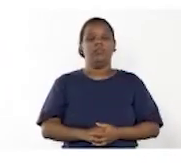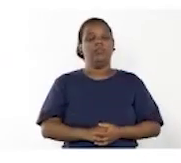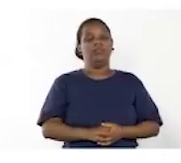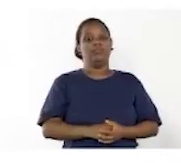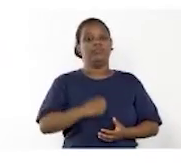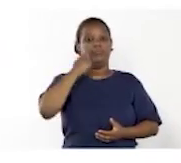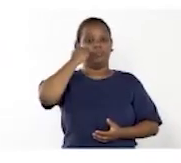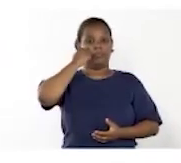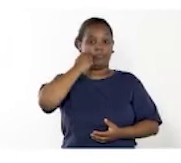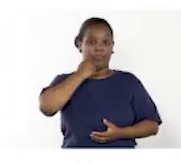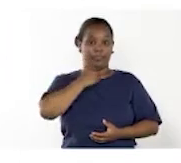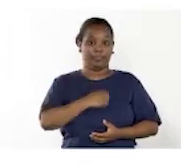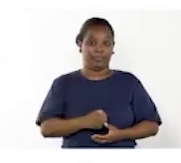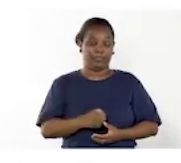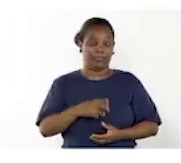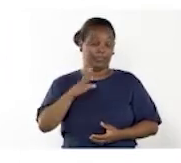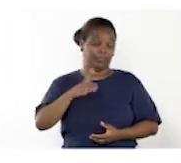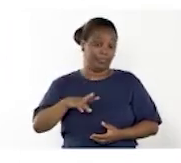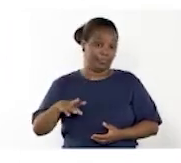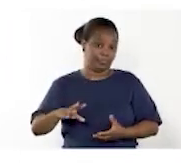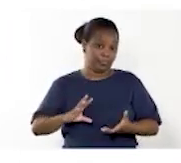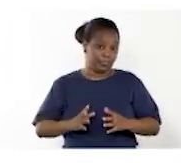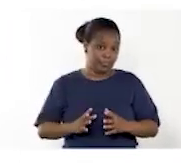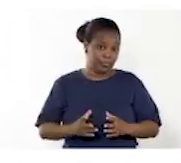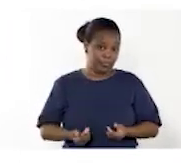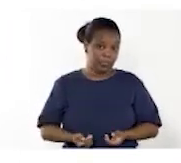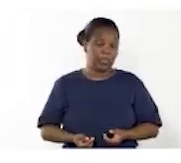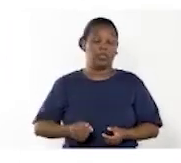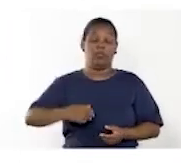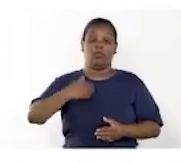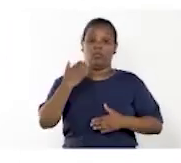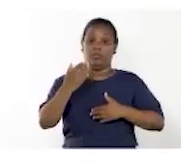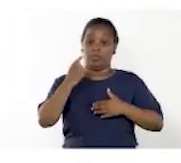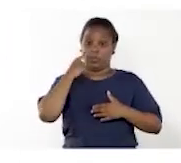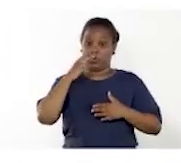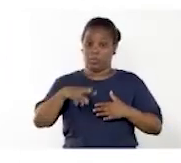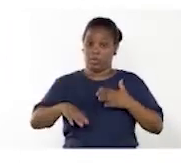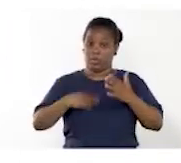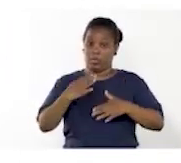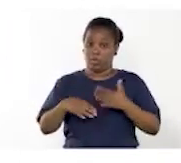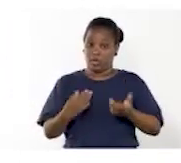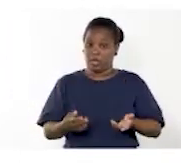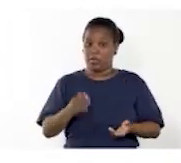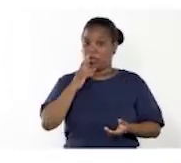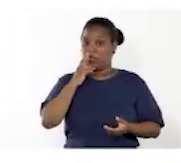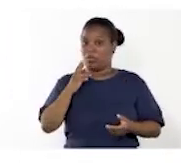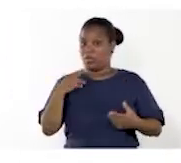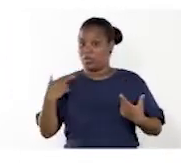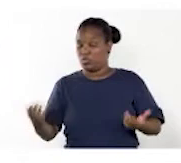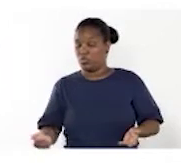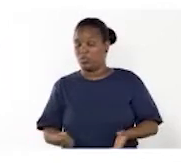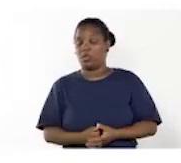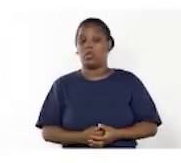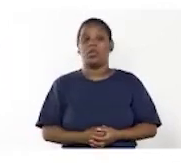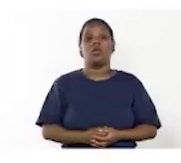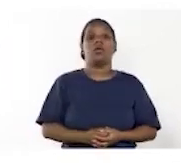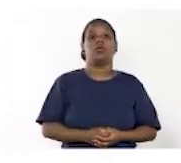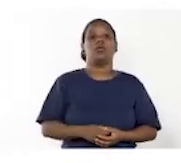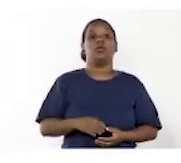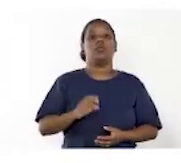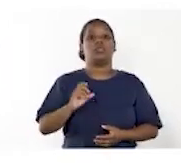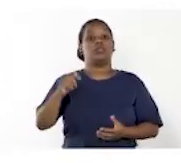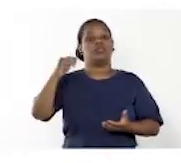Además, van a tratar estos procesos dañinos, van a insistir mucho en sus consecuencias. Cuando decimos consecuencias, son efectos y